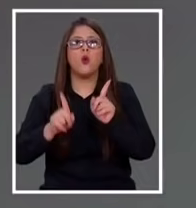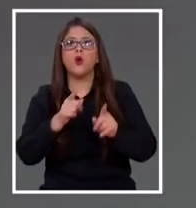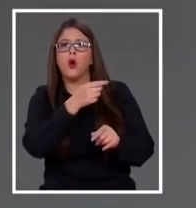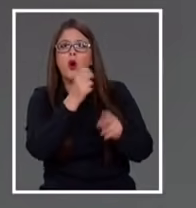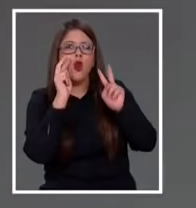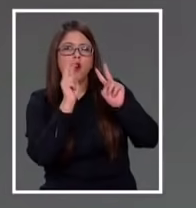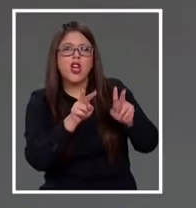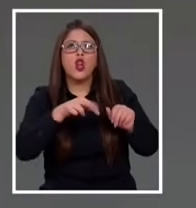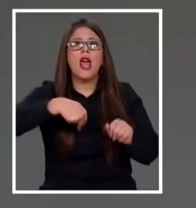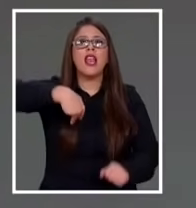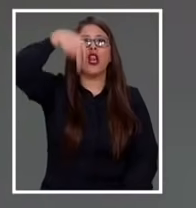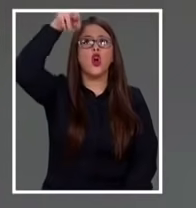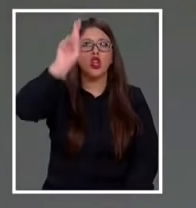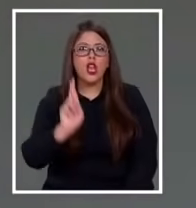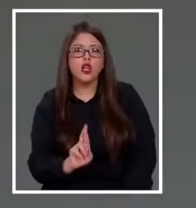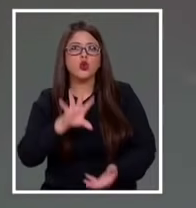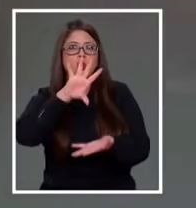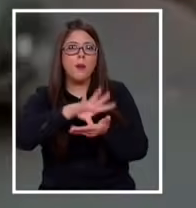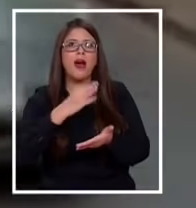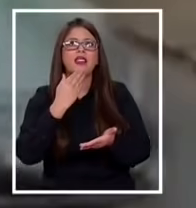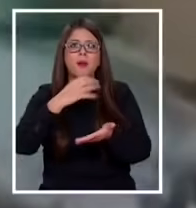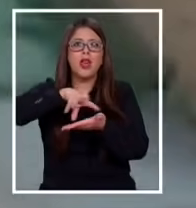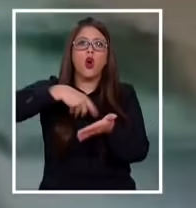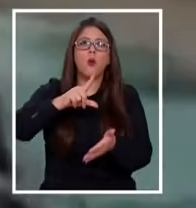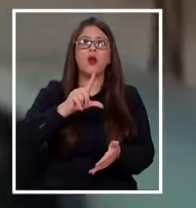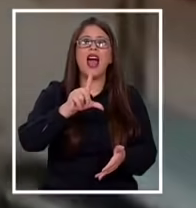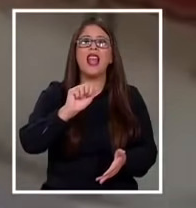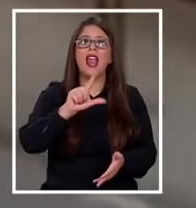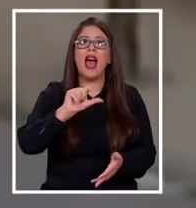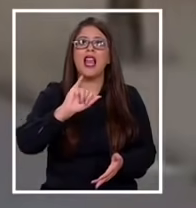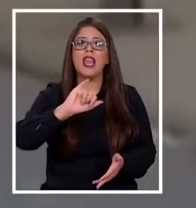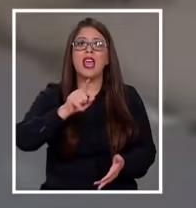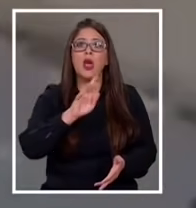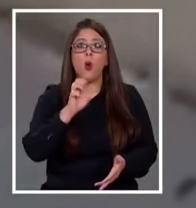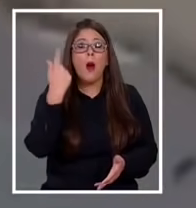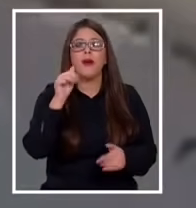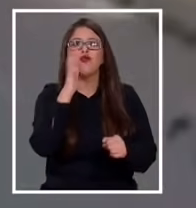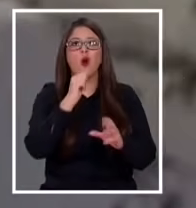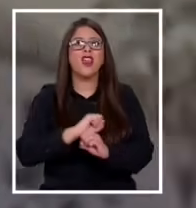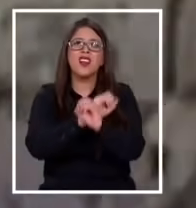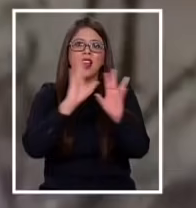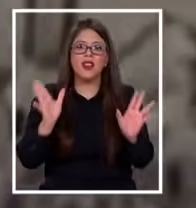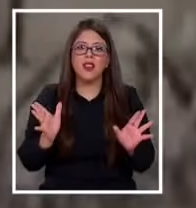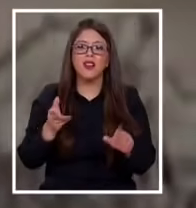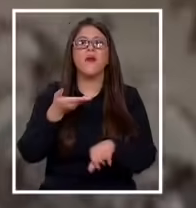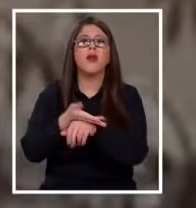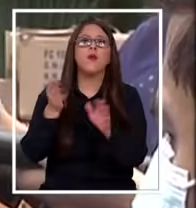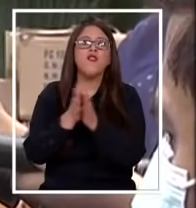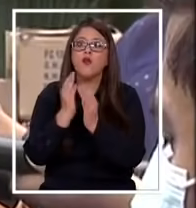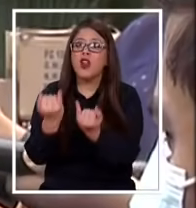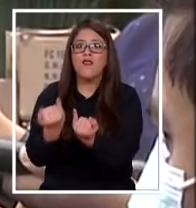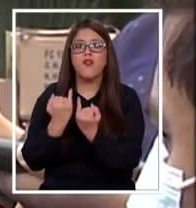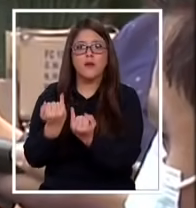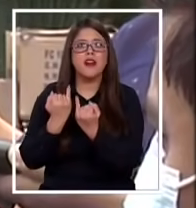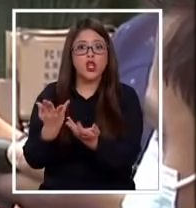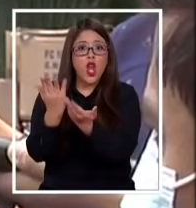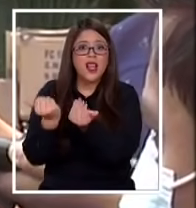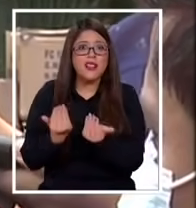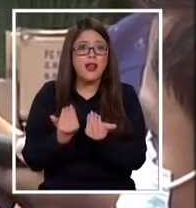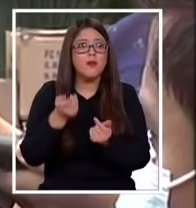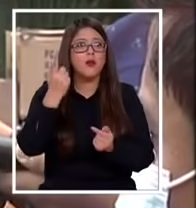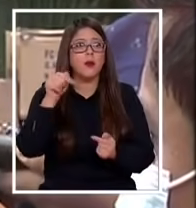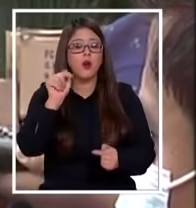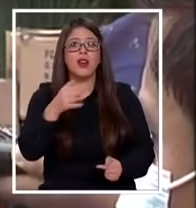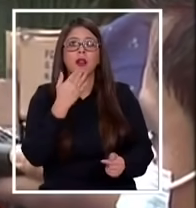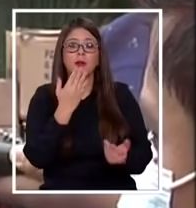en el norte, en el sur del país. Las pistas aún no son claras. El llamado es a que nos puedan colaborar con información, pero que sea